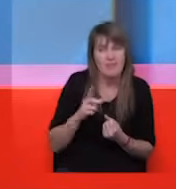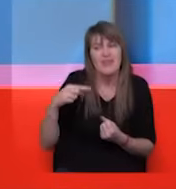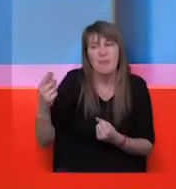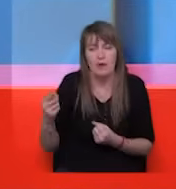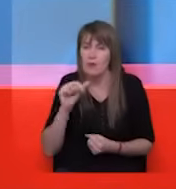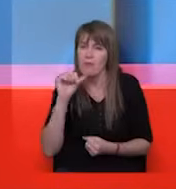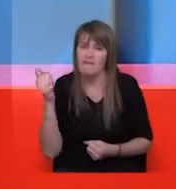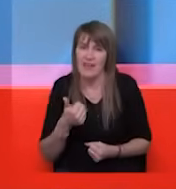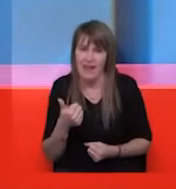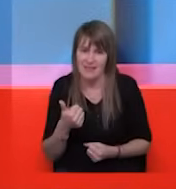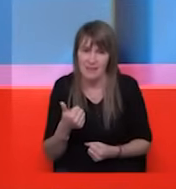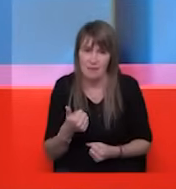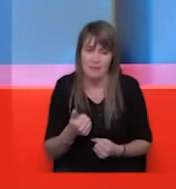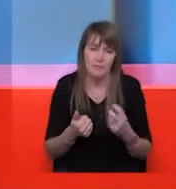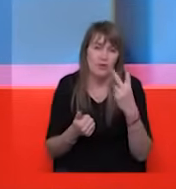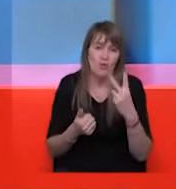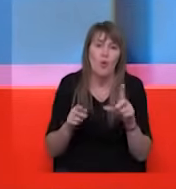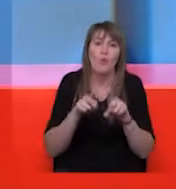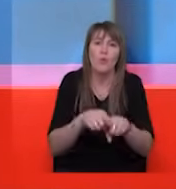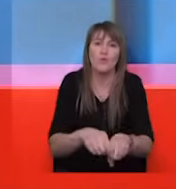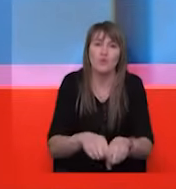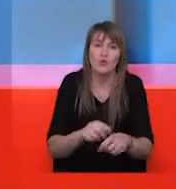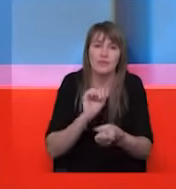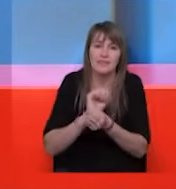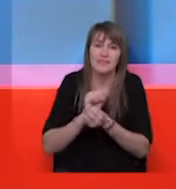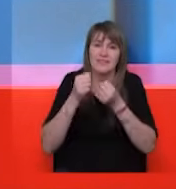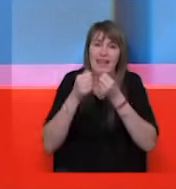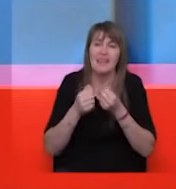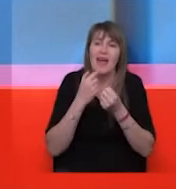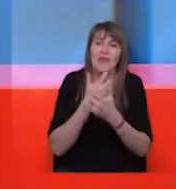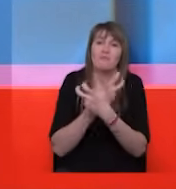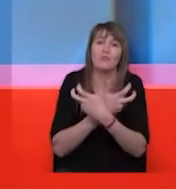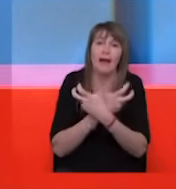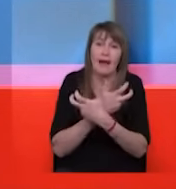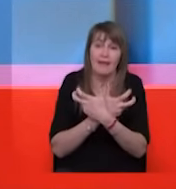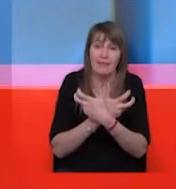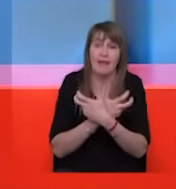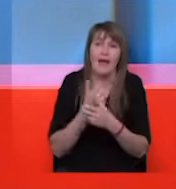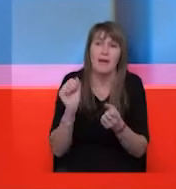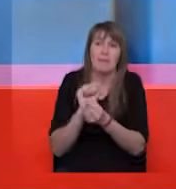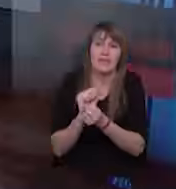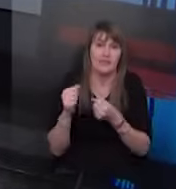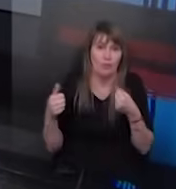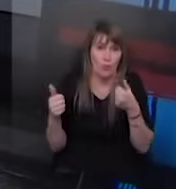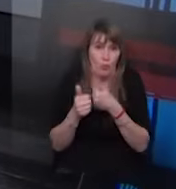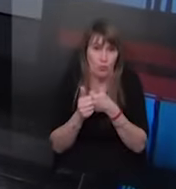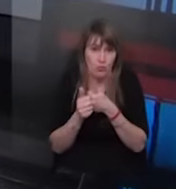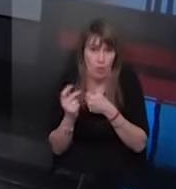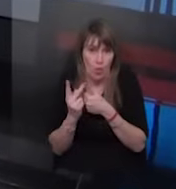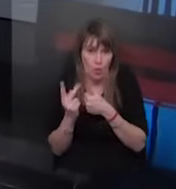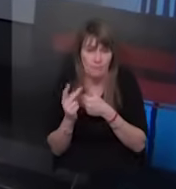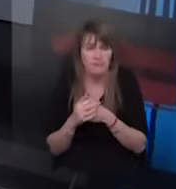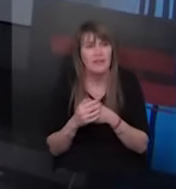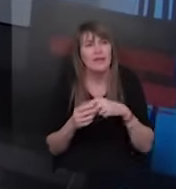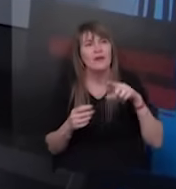Ibero y Ramos Filippini estuvieron juntos en la celda en Punta Carreta cuando estuvieron presos. Y después sé de algunos